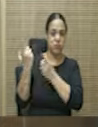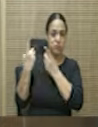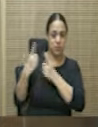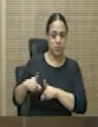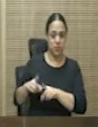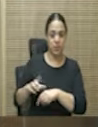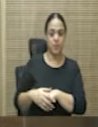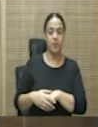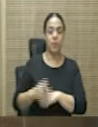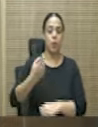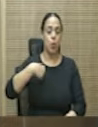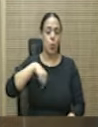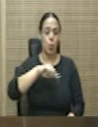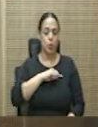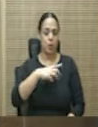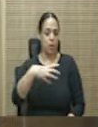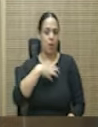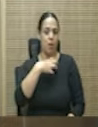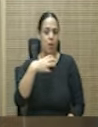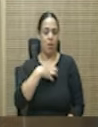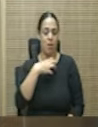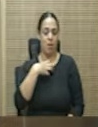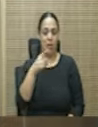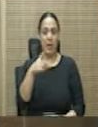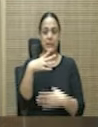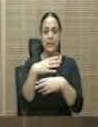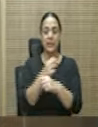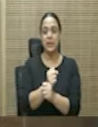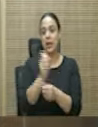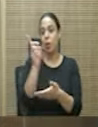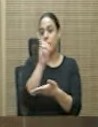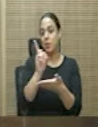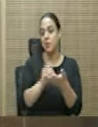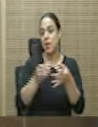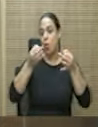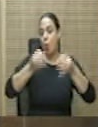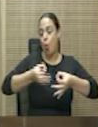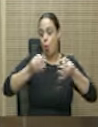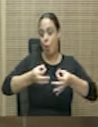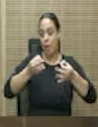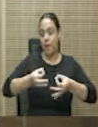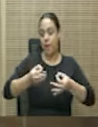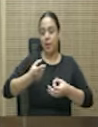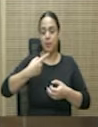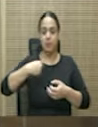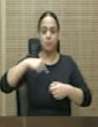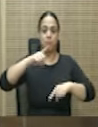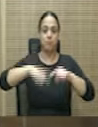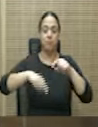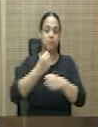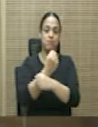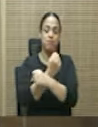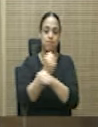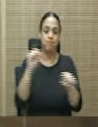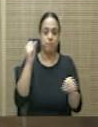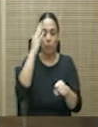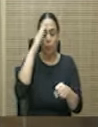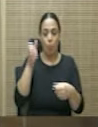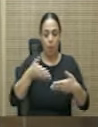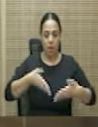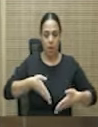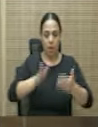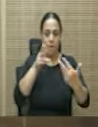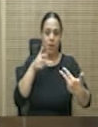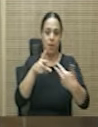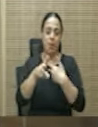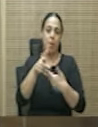del diseño original siempre se ha dicho y como pretexto que no es posible porque la vida forma parte del territorio del